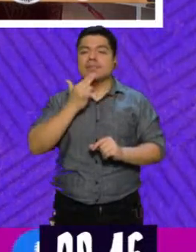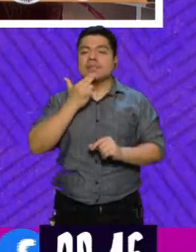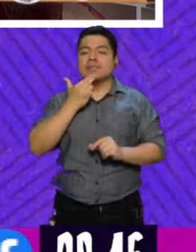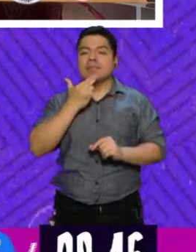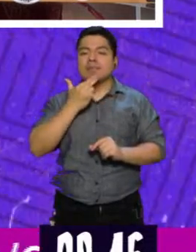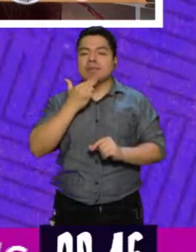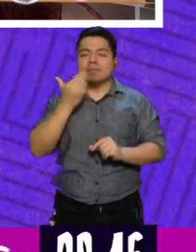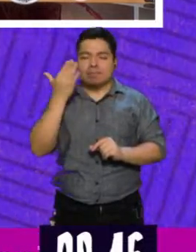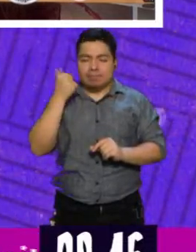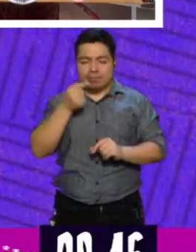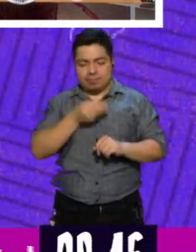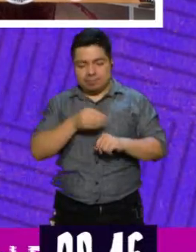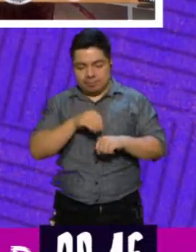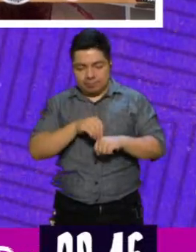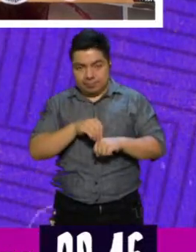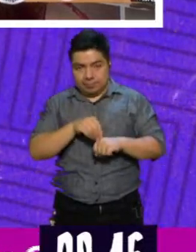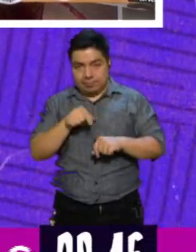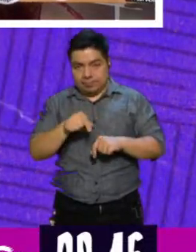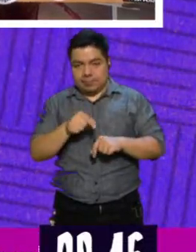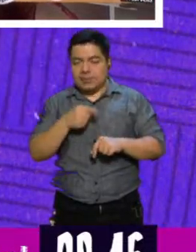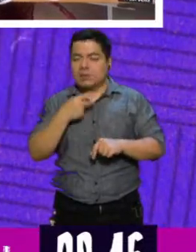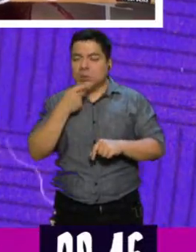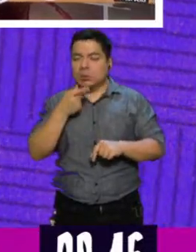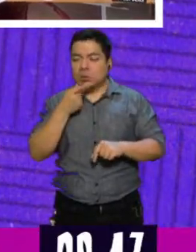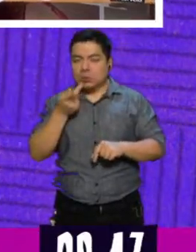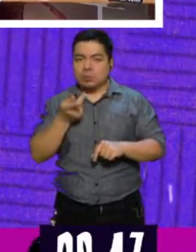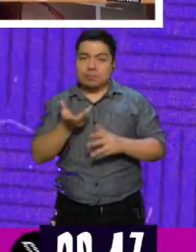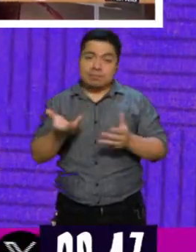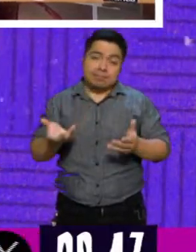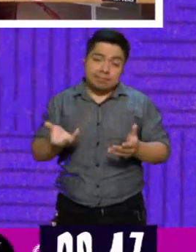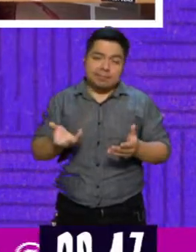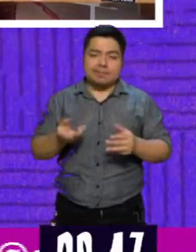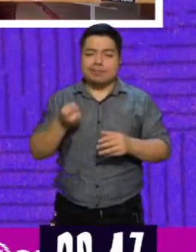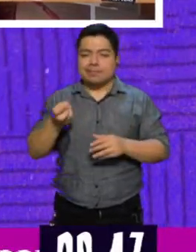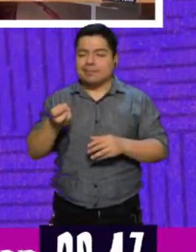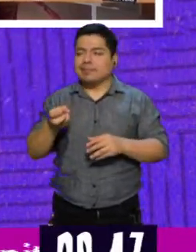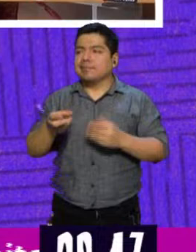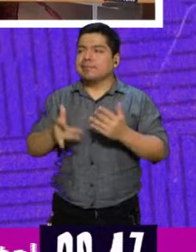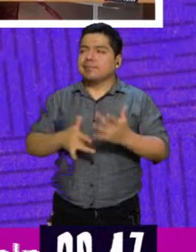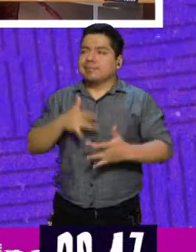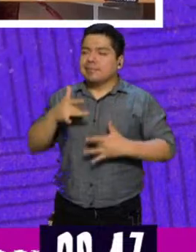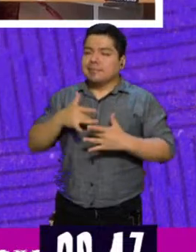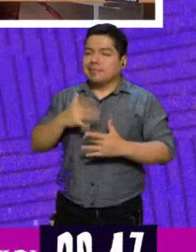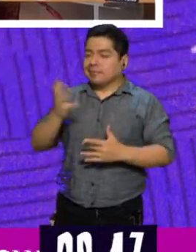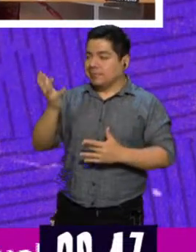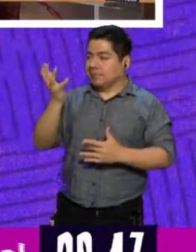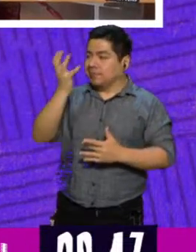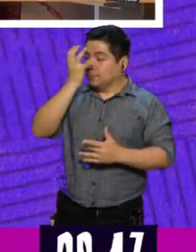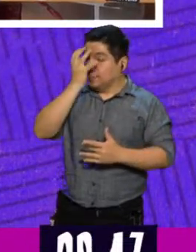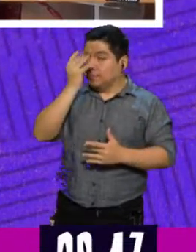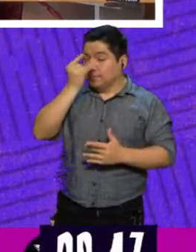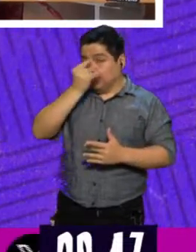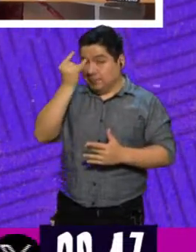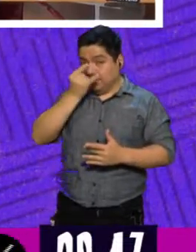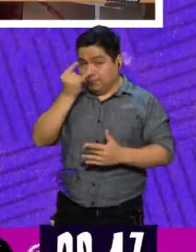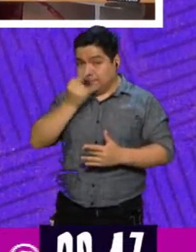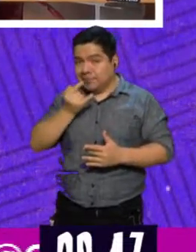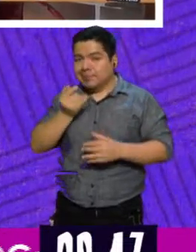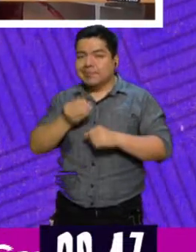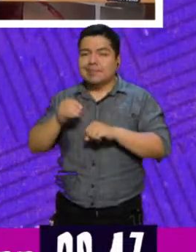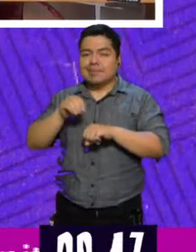veces conos Sí. para hablar. Y entonces las máscaras tenían la función de tratar